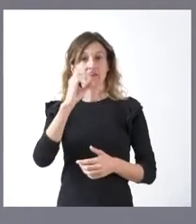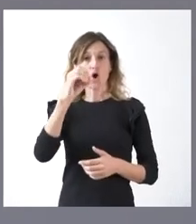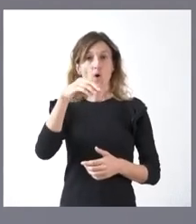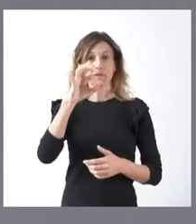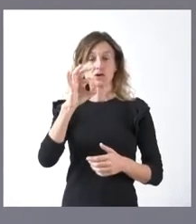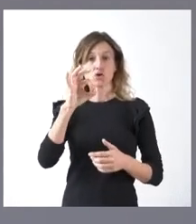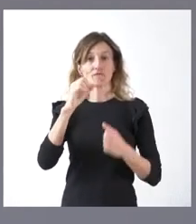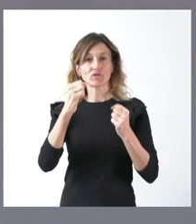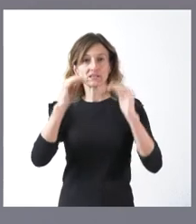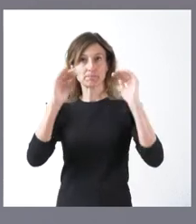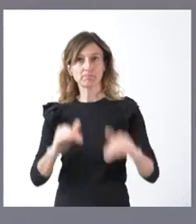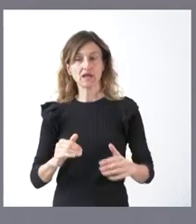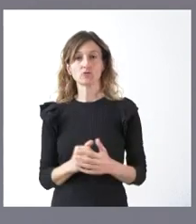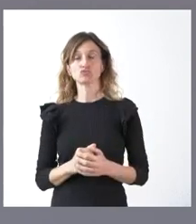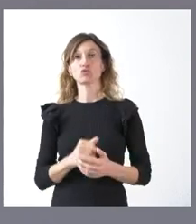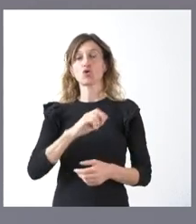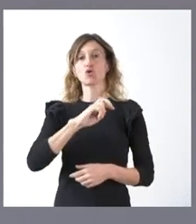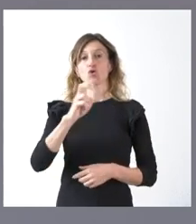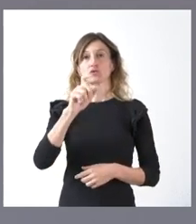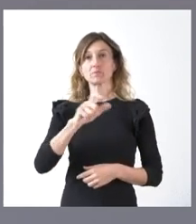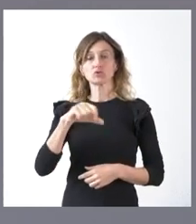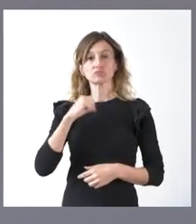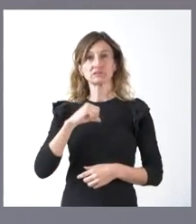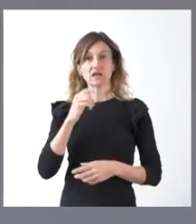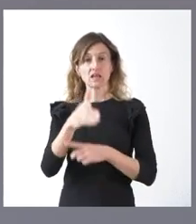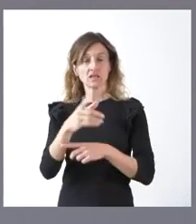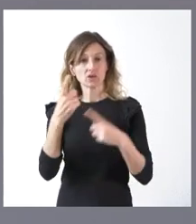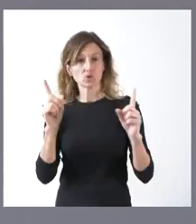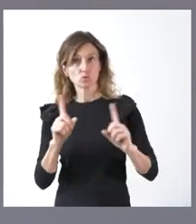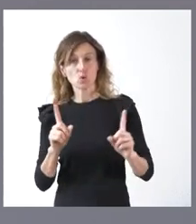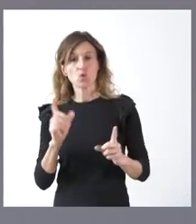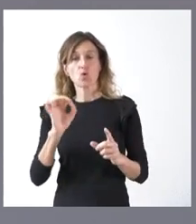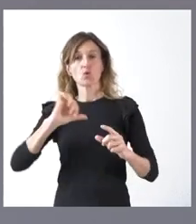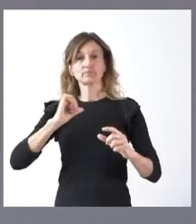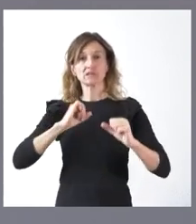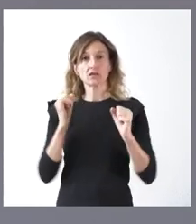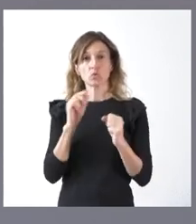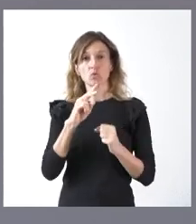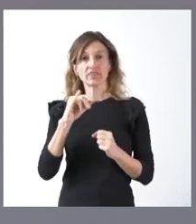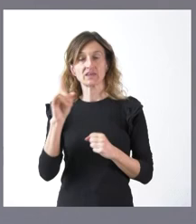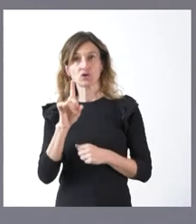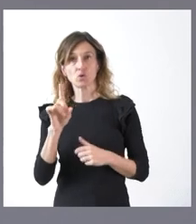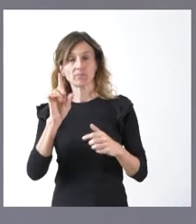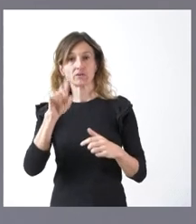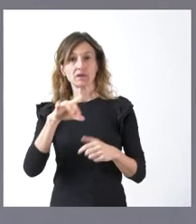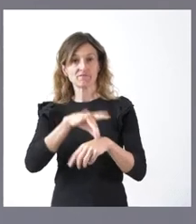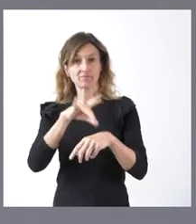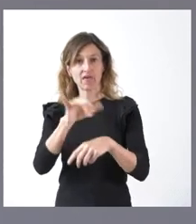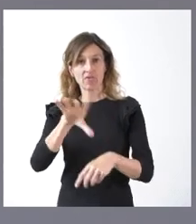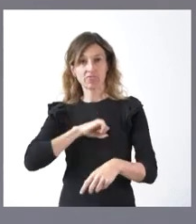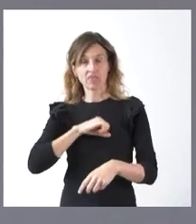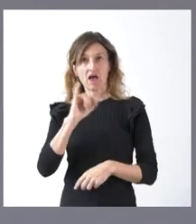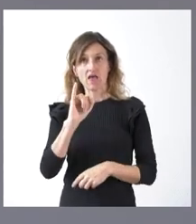micrón sea de menos intensidad otras personas que a lo mejor no tienen que ir al hospital o no tienen que ingresar en la UCI pero sí que tienen la enfermedad y